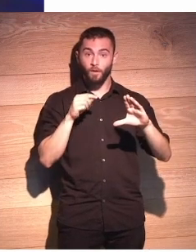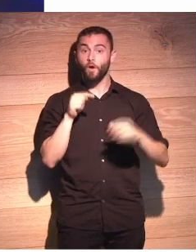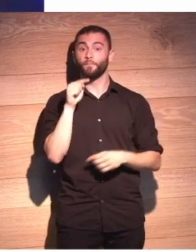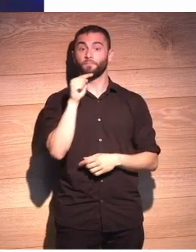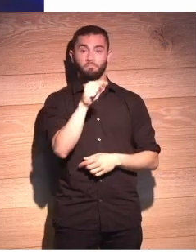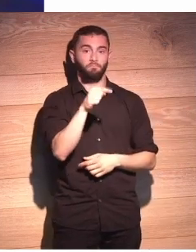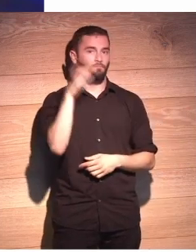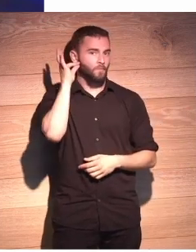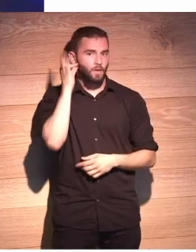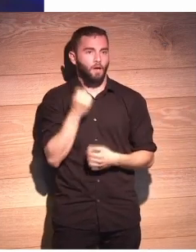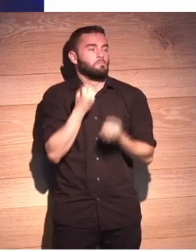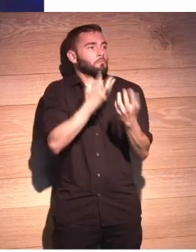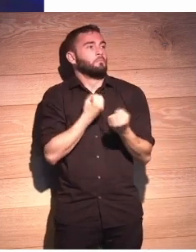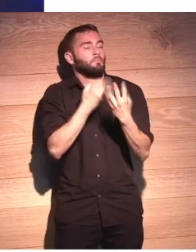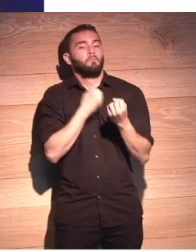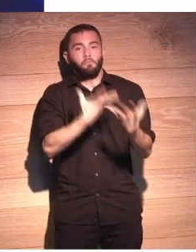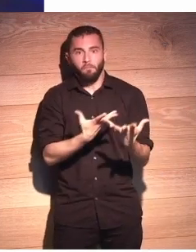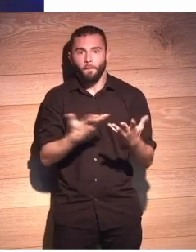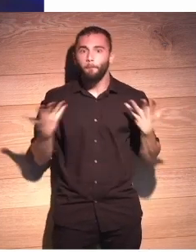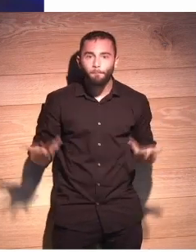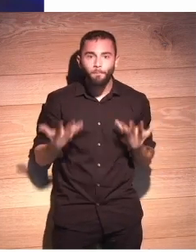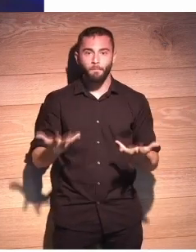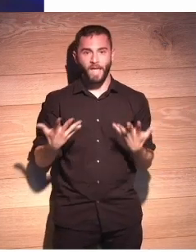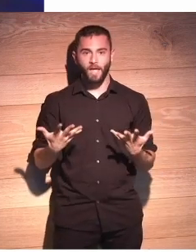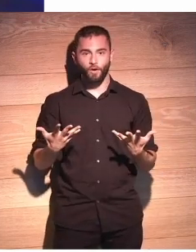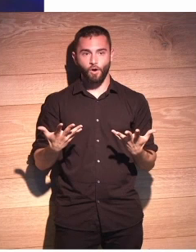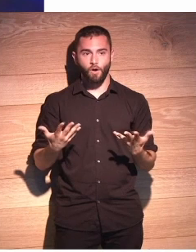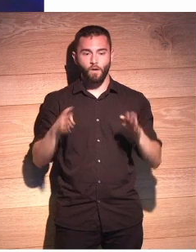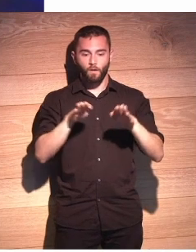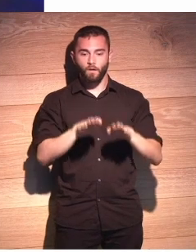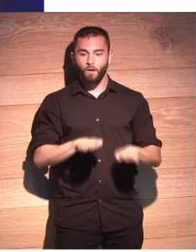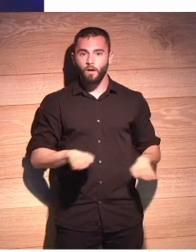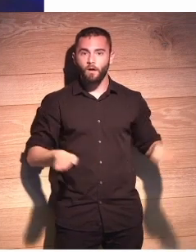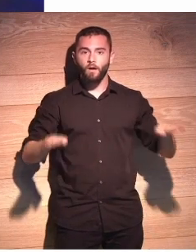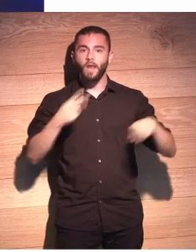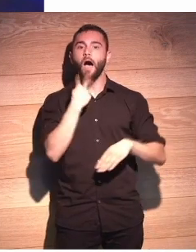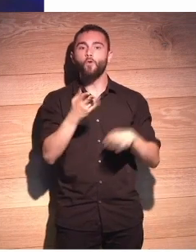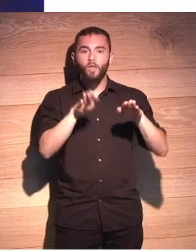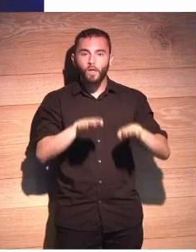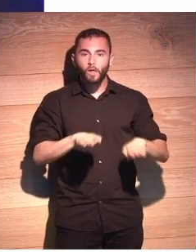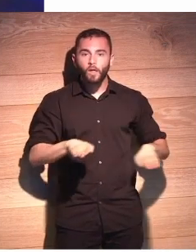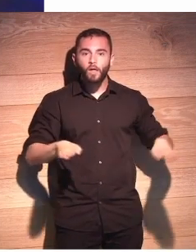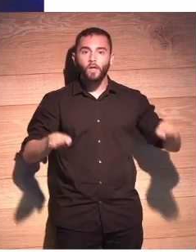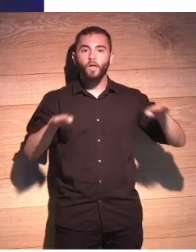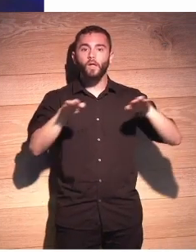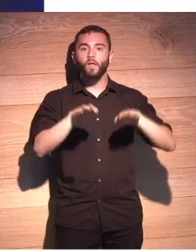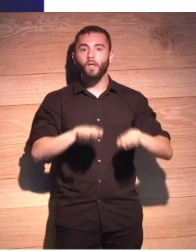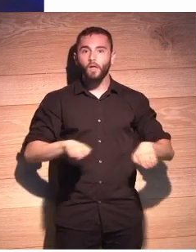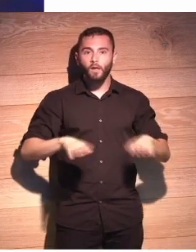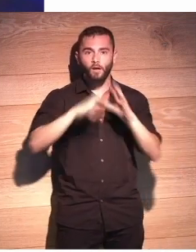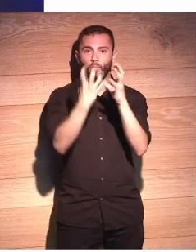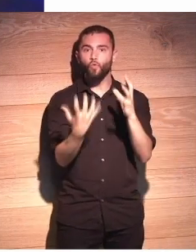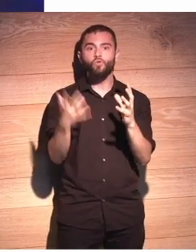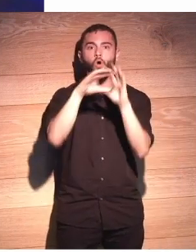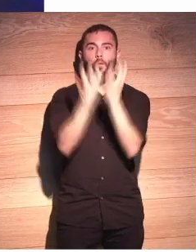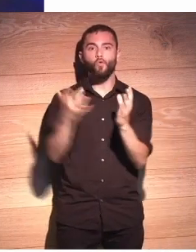una charla como puedo estar yo ahora, y resulta que ralentizaron la voz y dio la vuelta al mundo